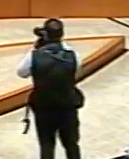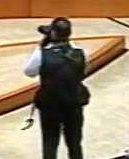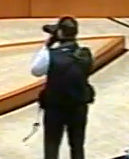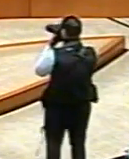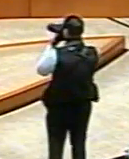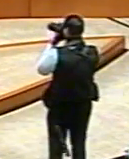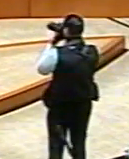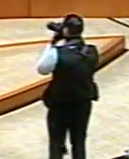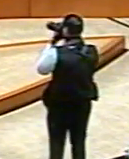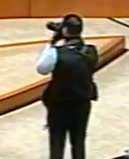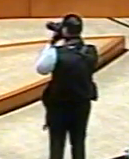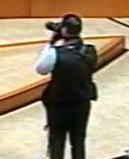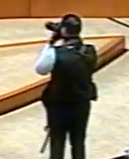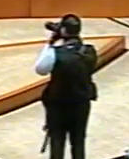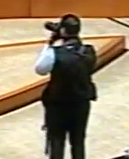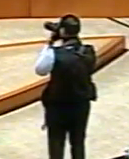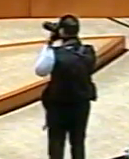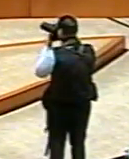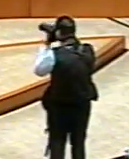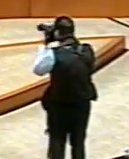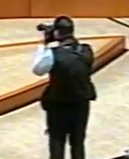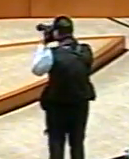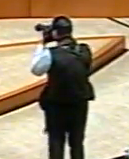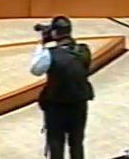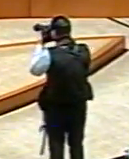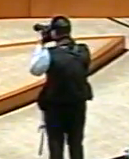Buenos días, compañeros,